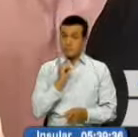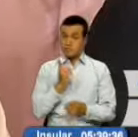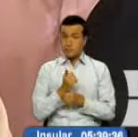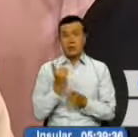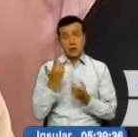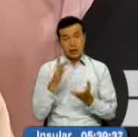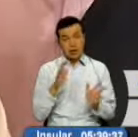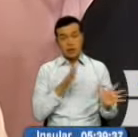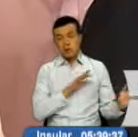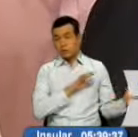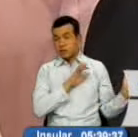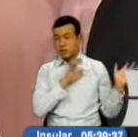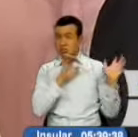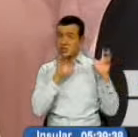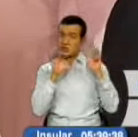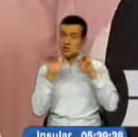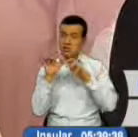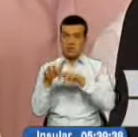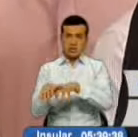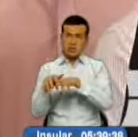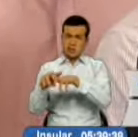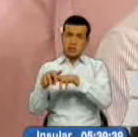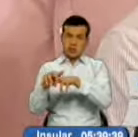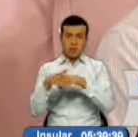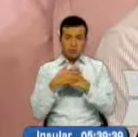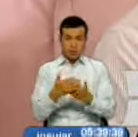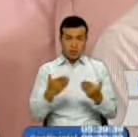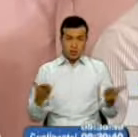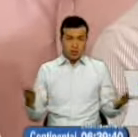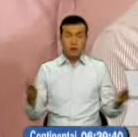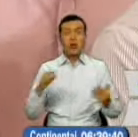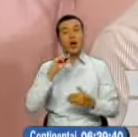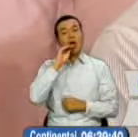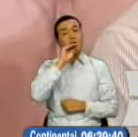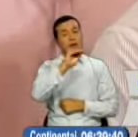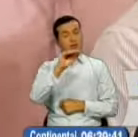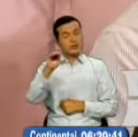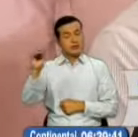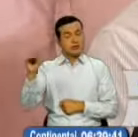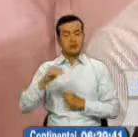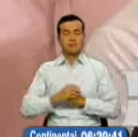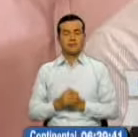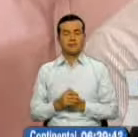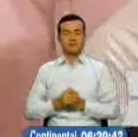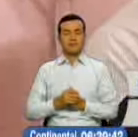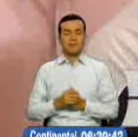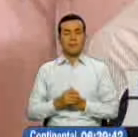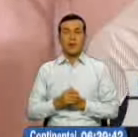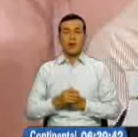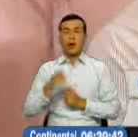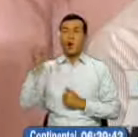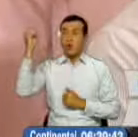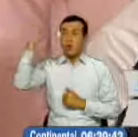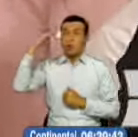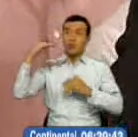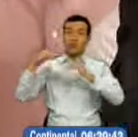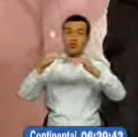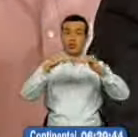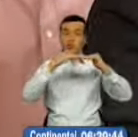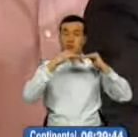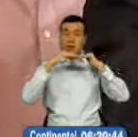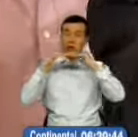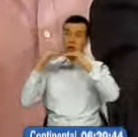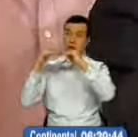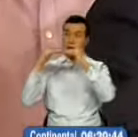las calles. Y por eso mismo les digo, la luz de la democracia